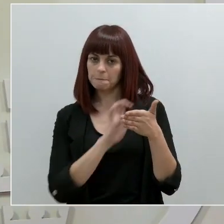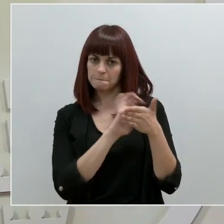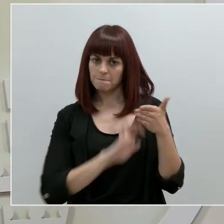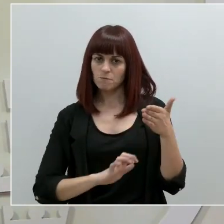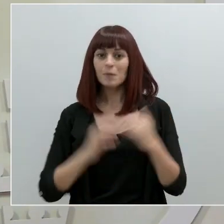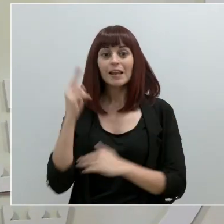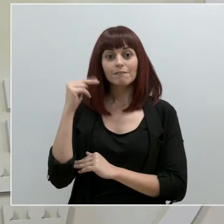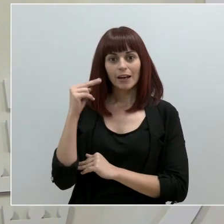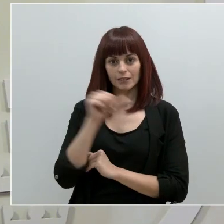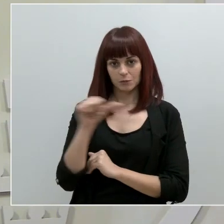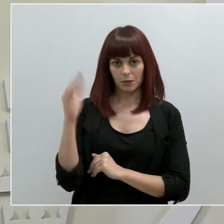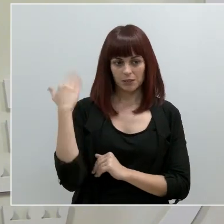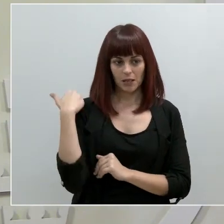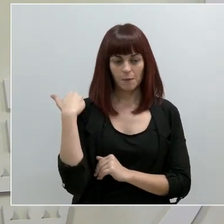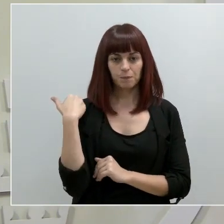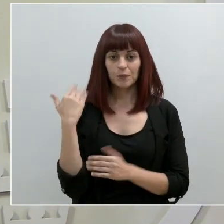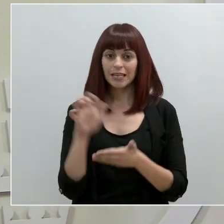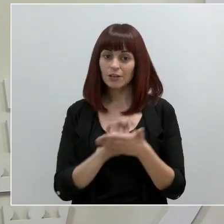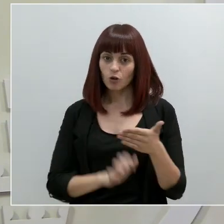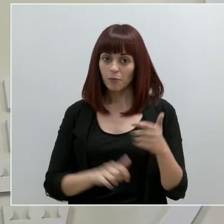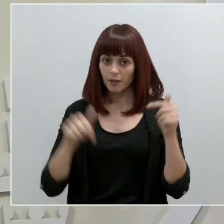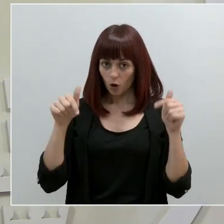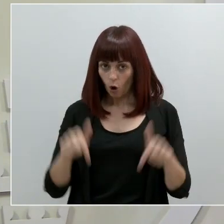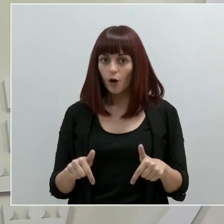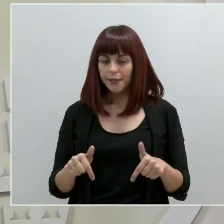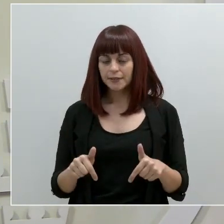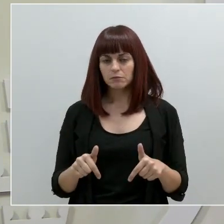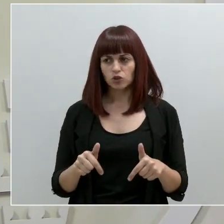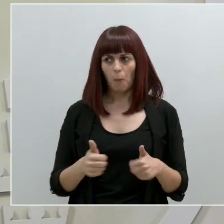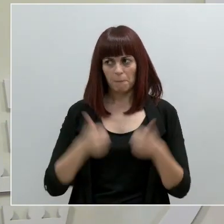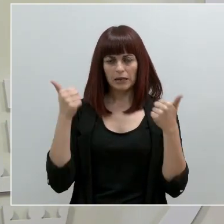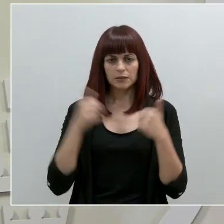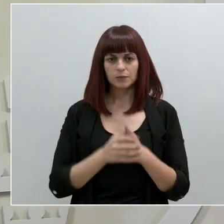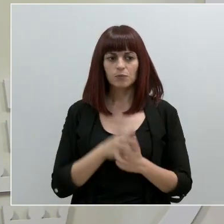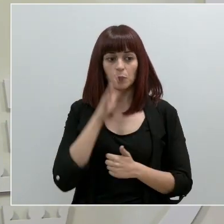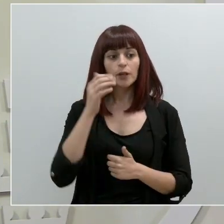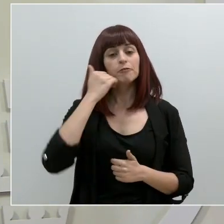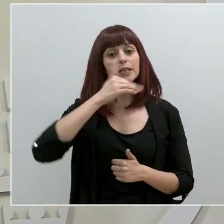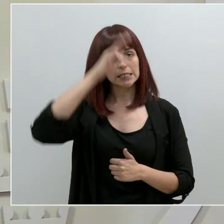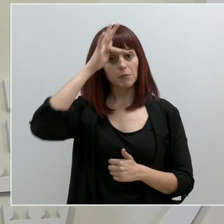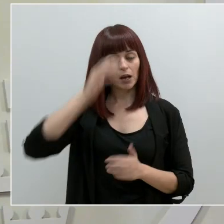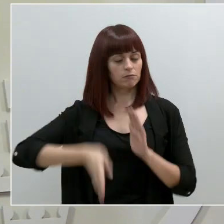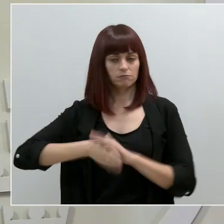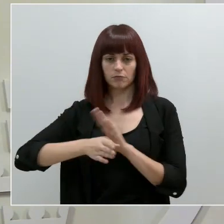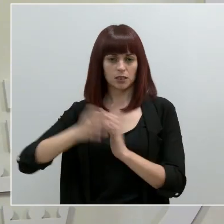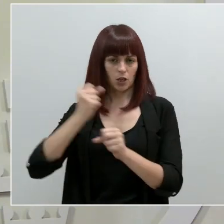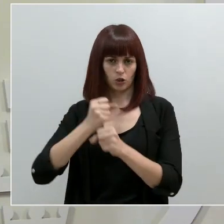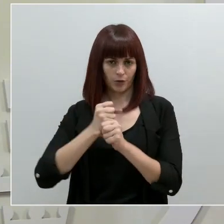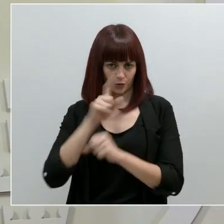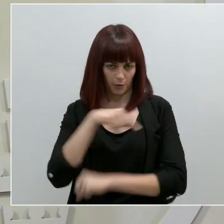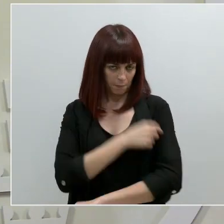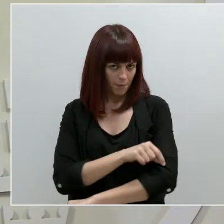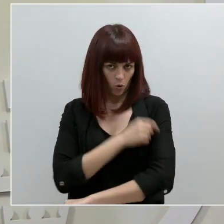del viernes. En el informe que saldrá hoy serán bastantes más, porque el fin de semana se ha estado trabajando también. Pero